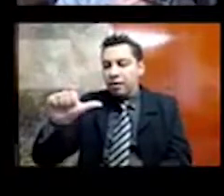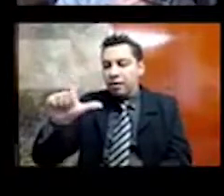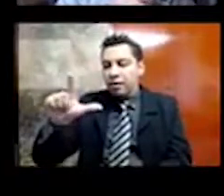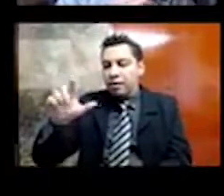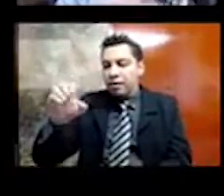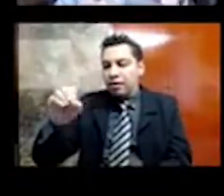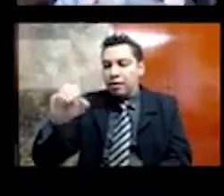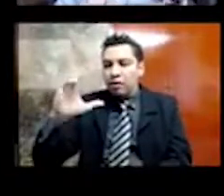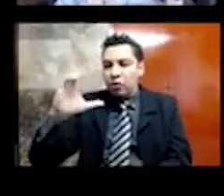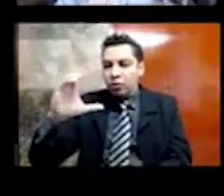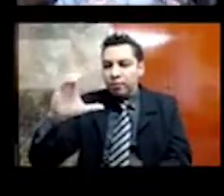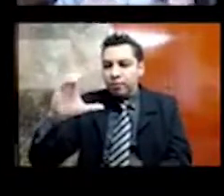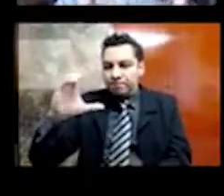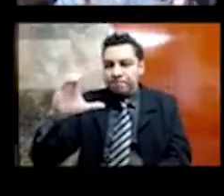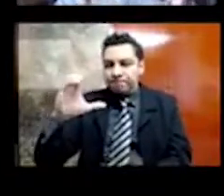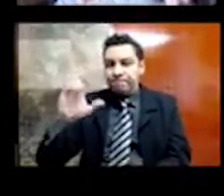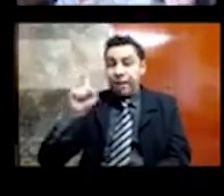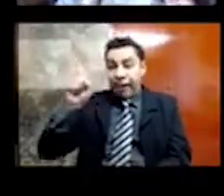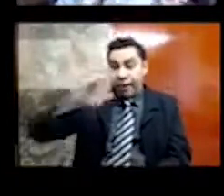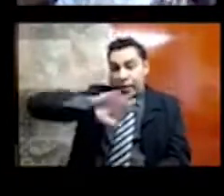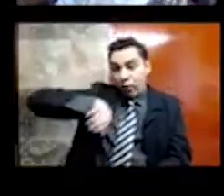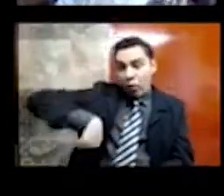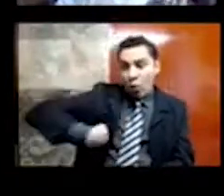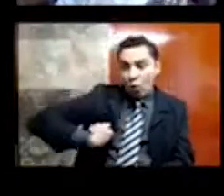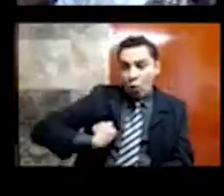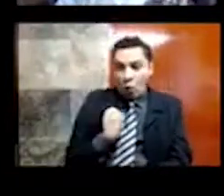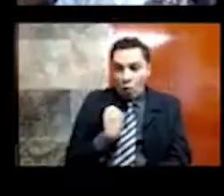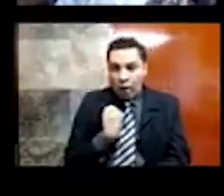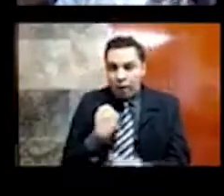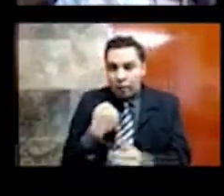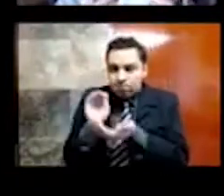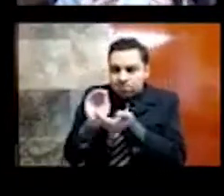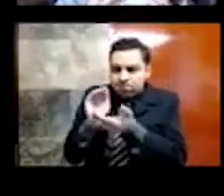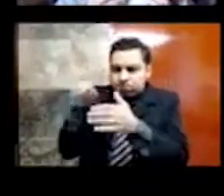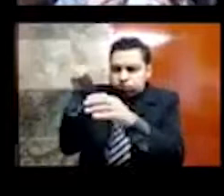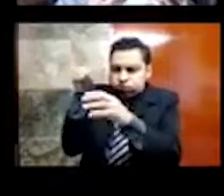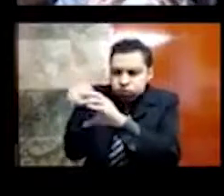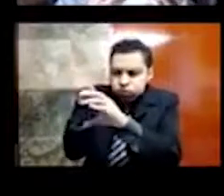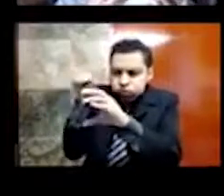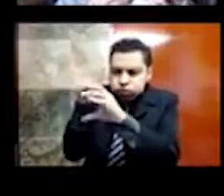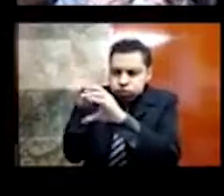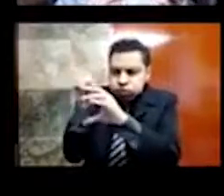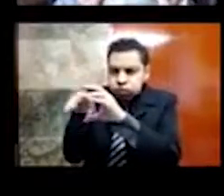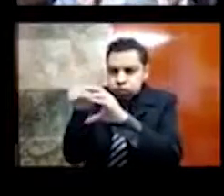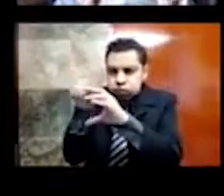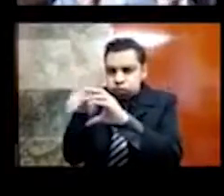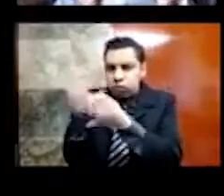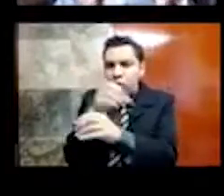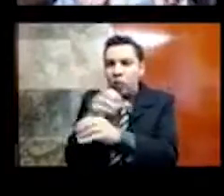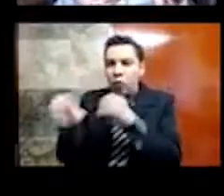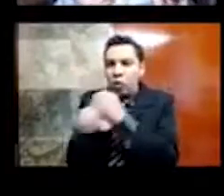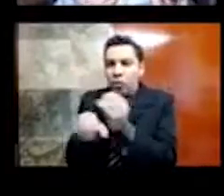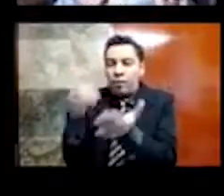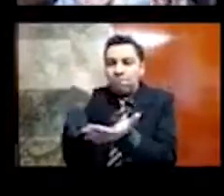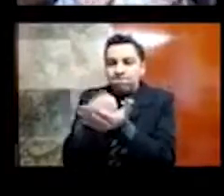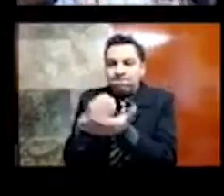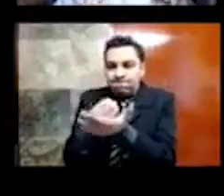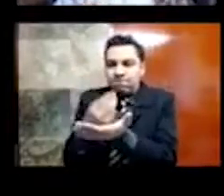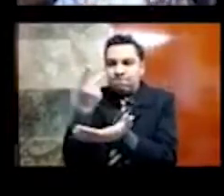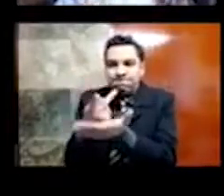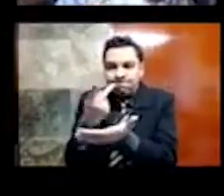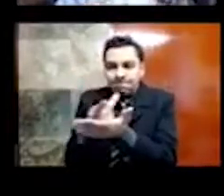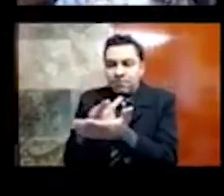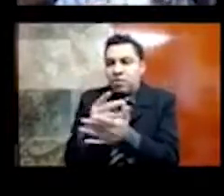guardaba este quiniloli, este bulto sagrado, a donde estaban las reliquias de varios